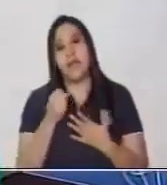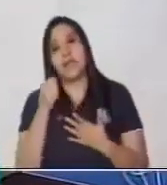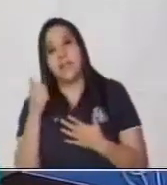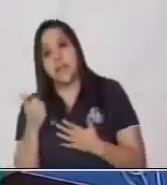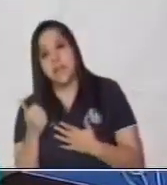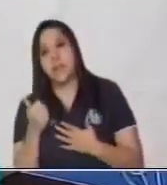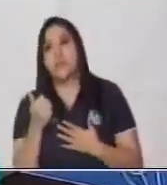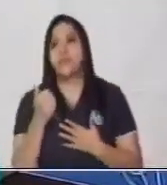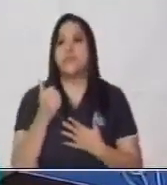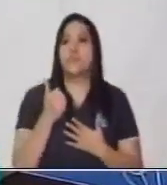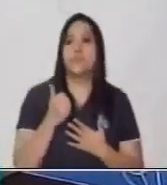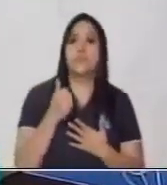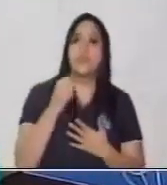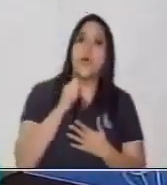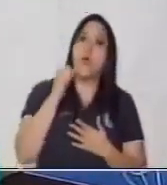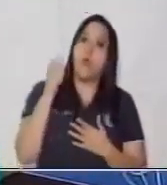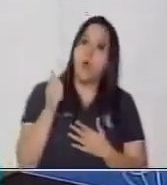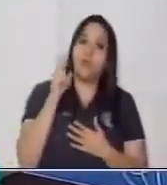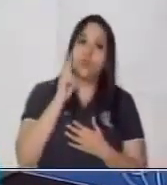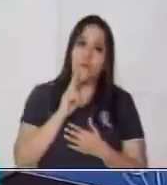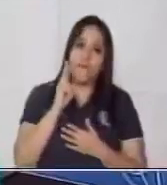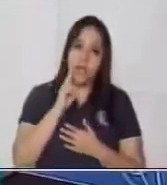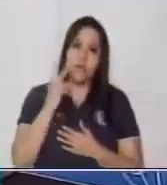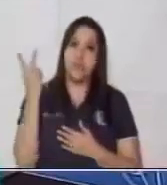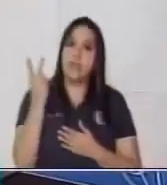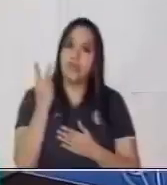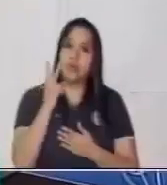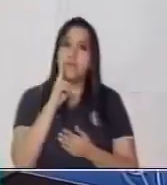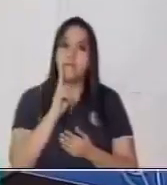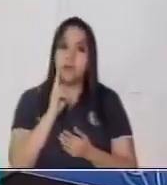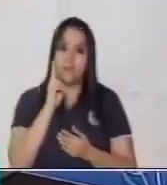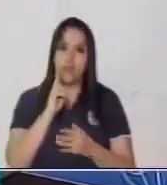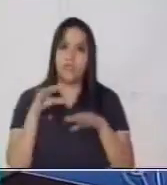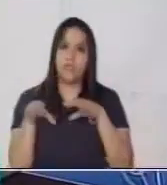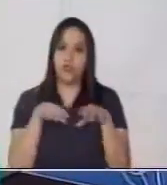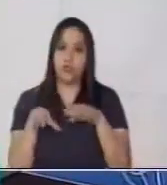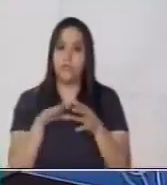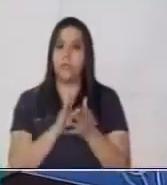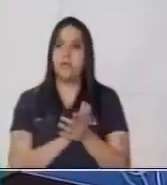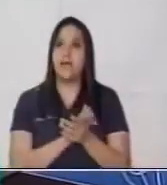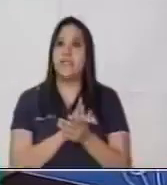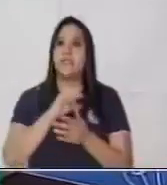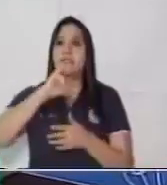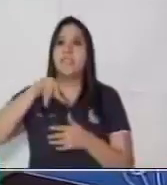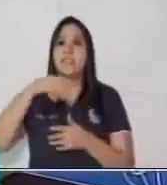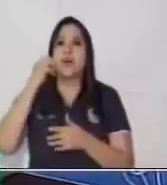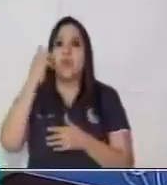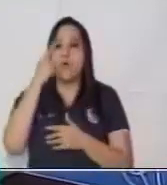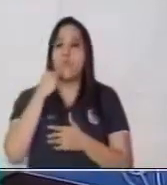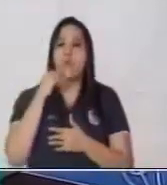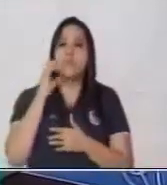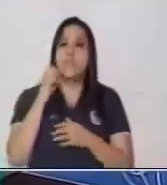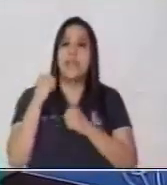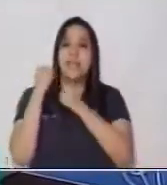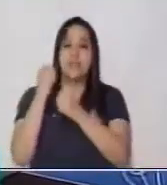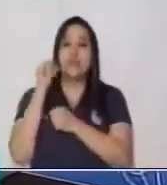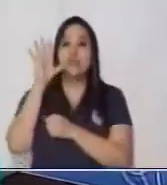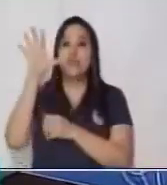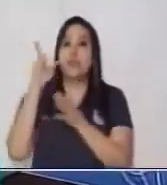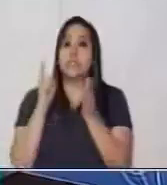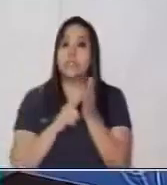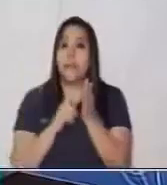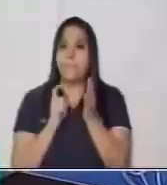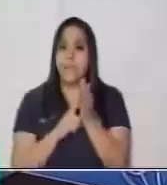proposición tendrá otro verbo en particular. Veamos, José ganó su examen. Entonces, José ganó